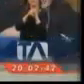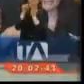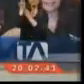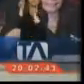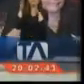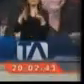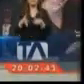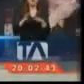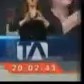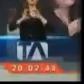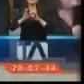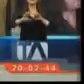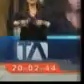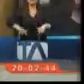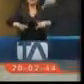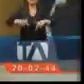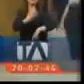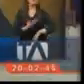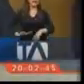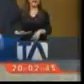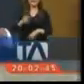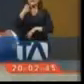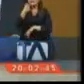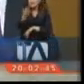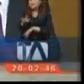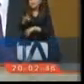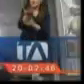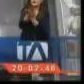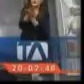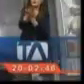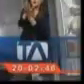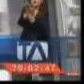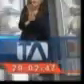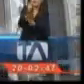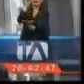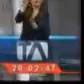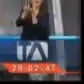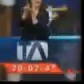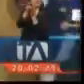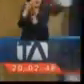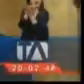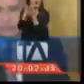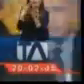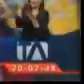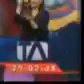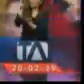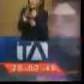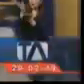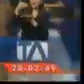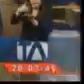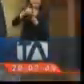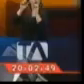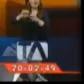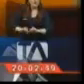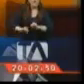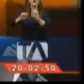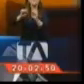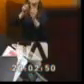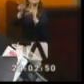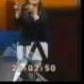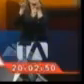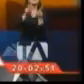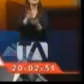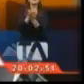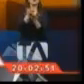de lo conversado con el primer mandatario, que se propusieron enviar el proyecto de ley que viabiliza el plan económico antes del 24 de mayo. No va a haber